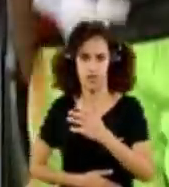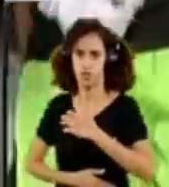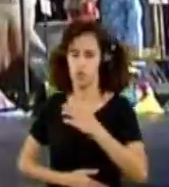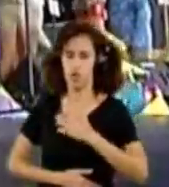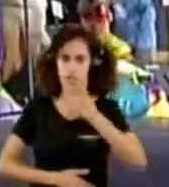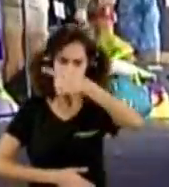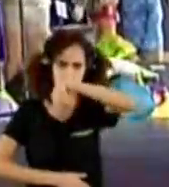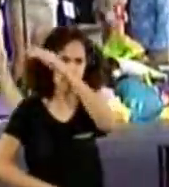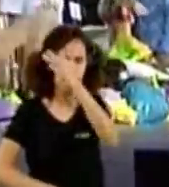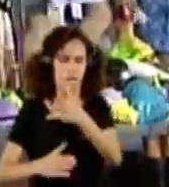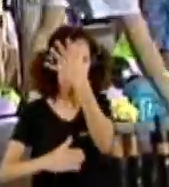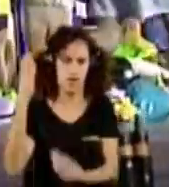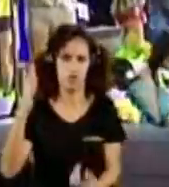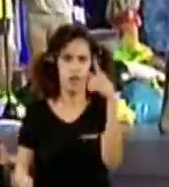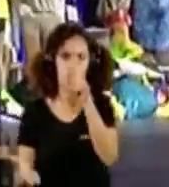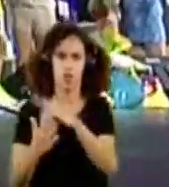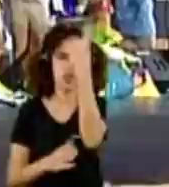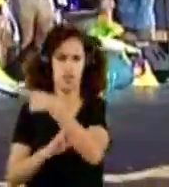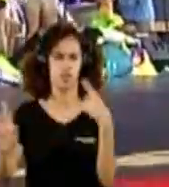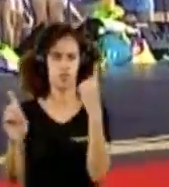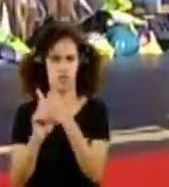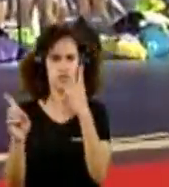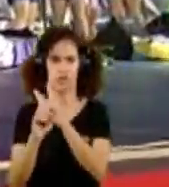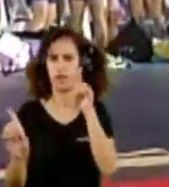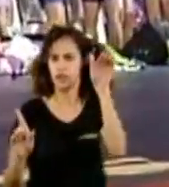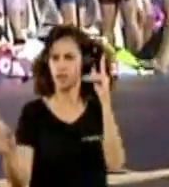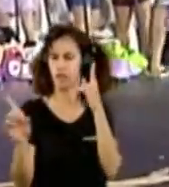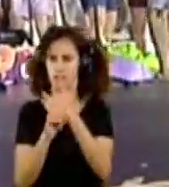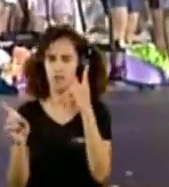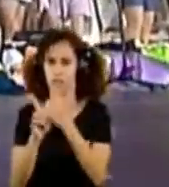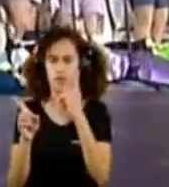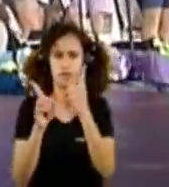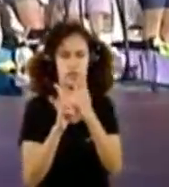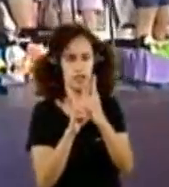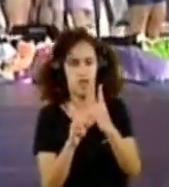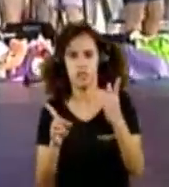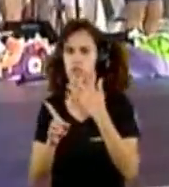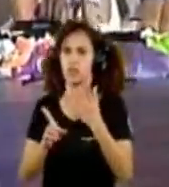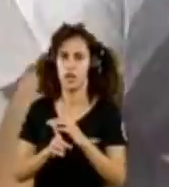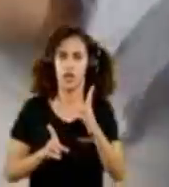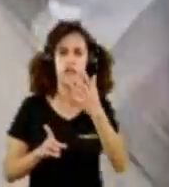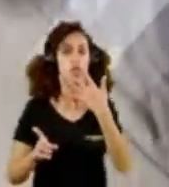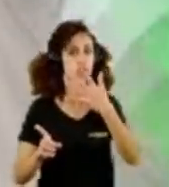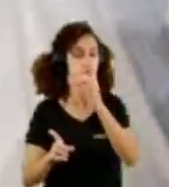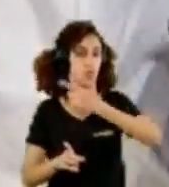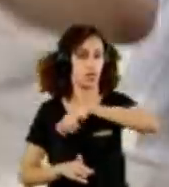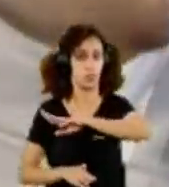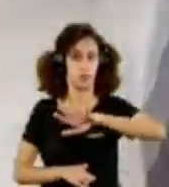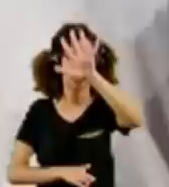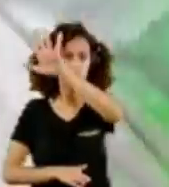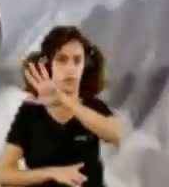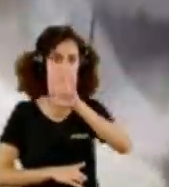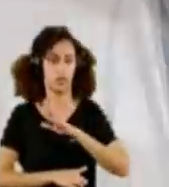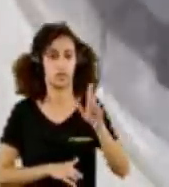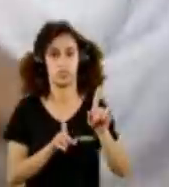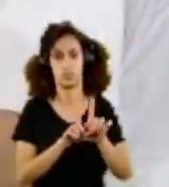cagar, con racismo y xenofobia el deporte morirá. Que se pique que crearon, sin dudarlo lo talla. Es verdad que aún existe y